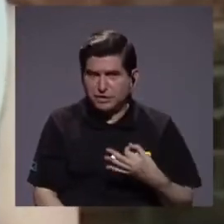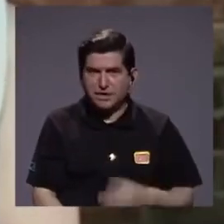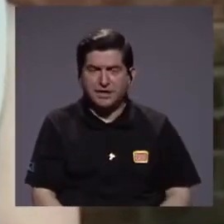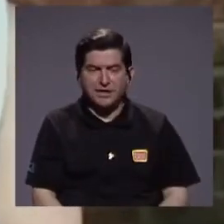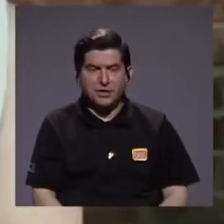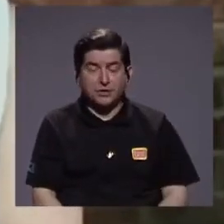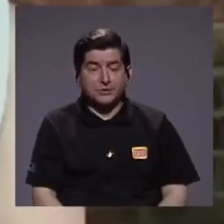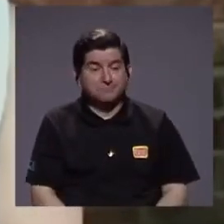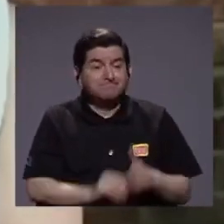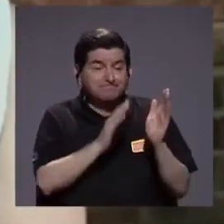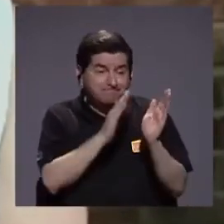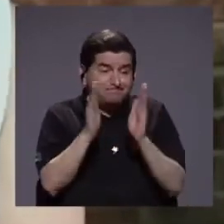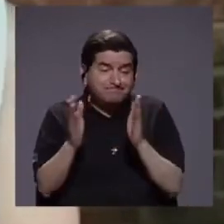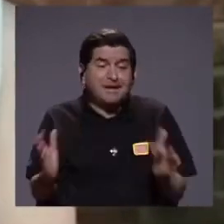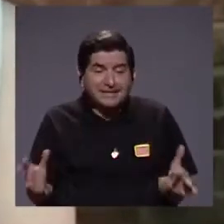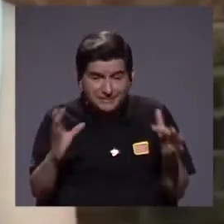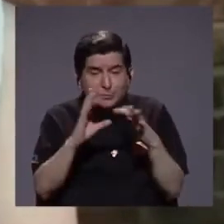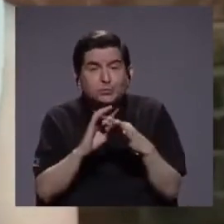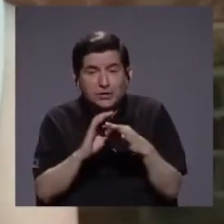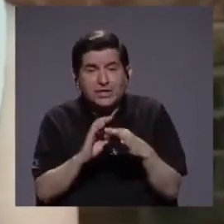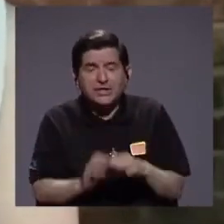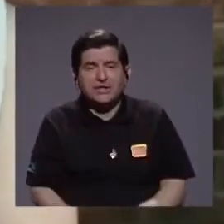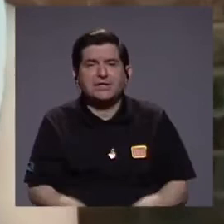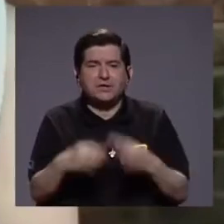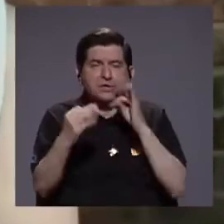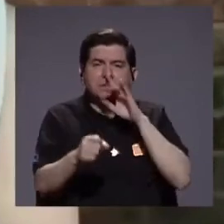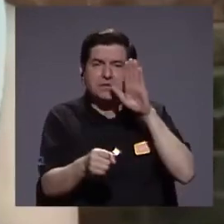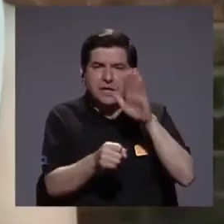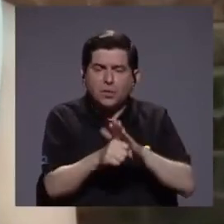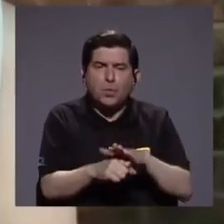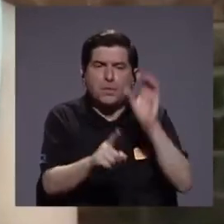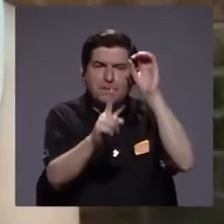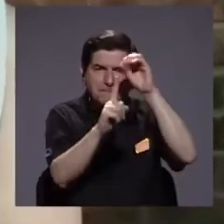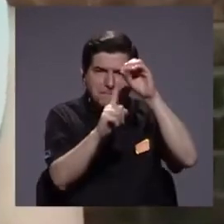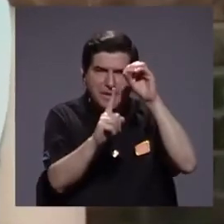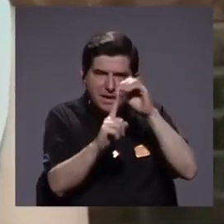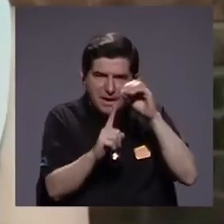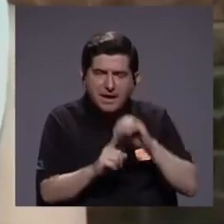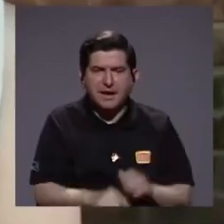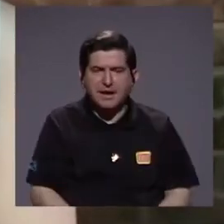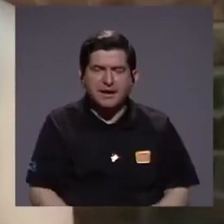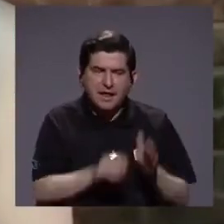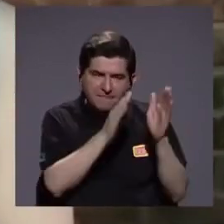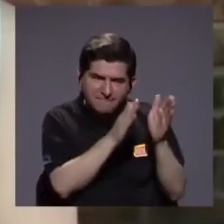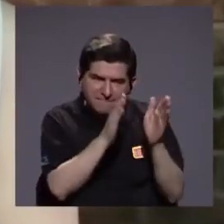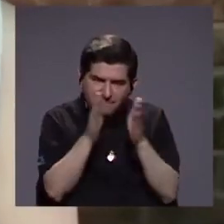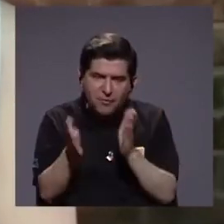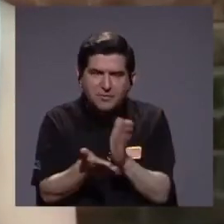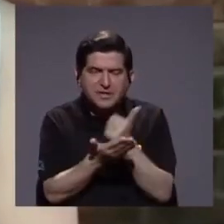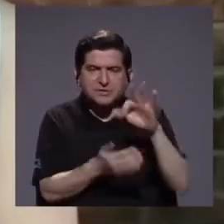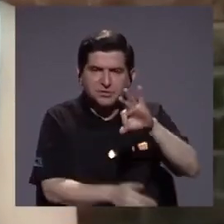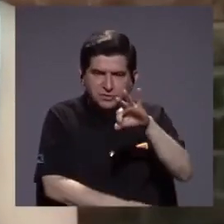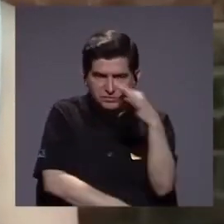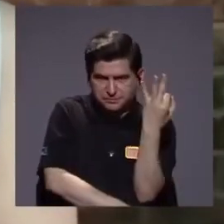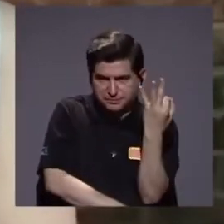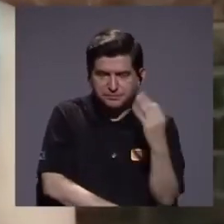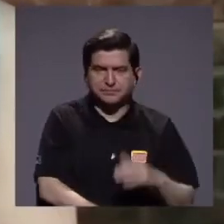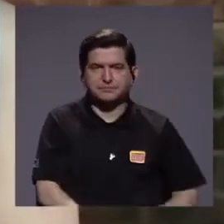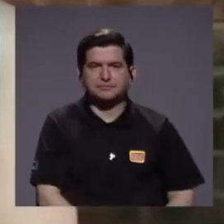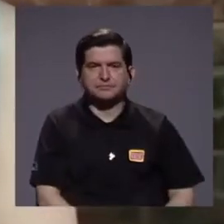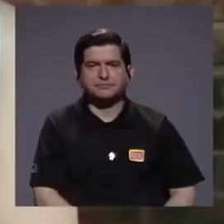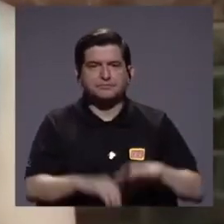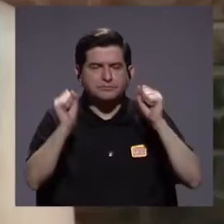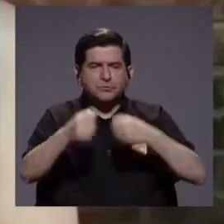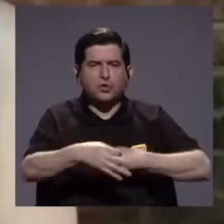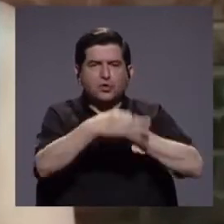tenemos que hacer planes conjuntos para poder cumplir los objetivos de formación de alguna manera, de que se